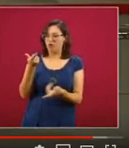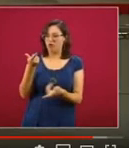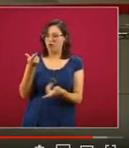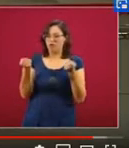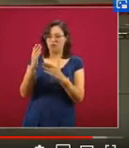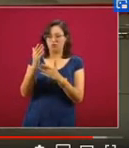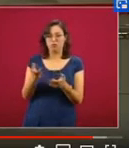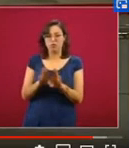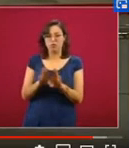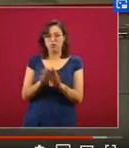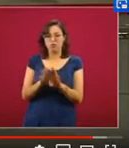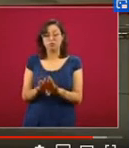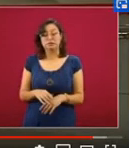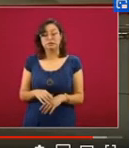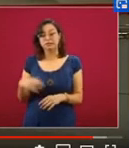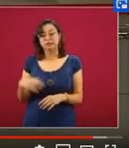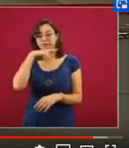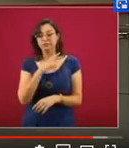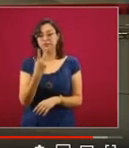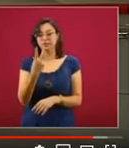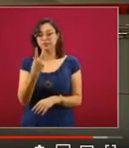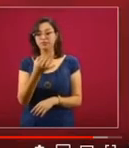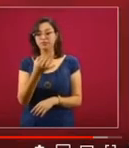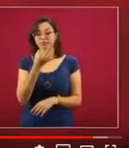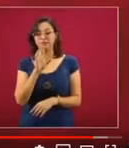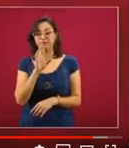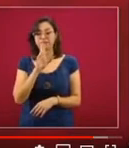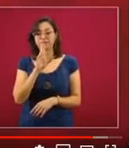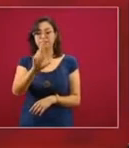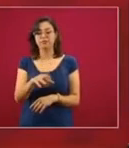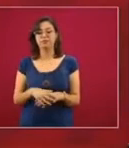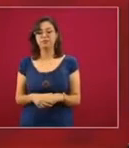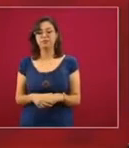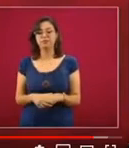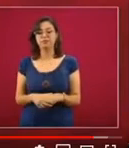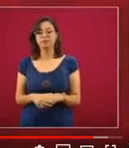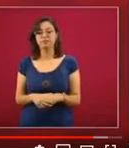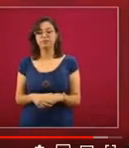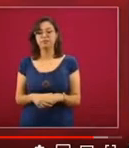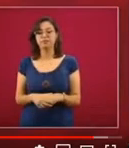Gracias. Nos deja 2 minutos para responderle. Sobre la.